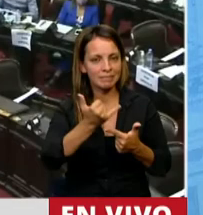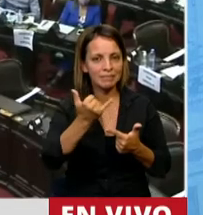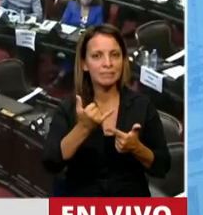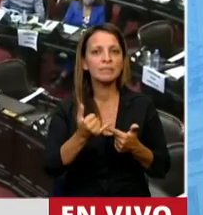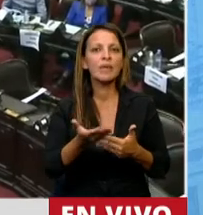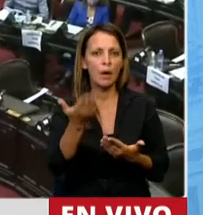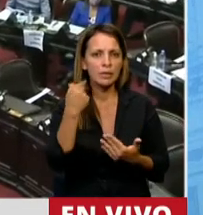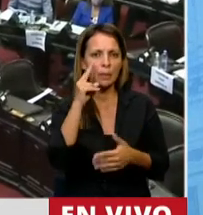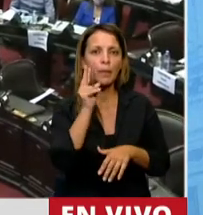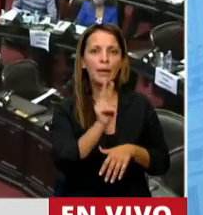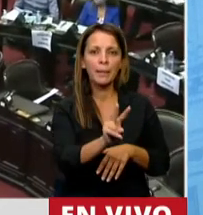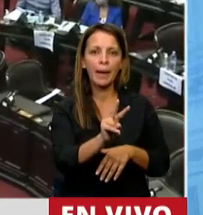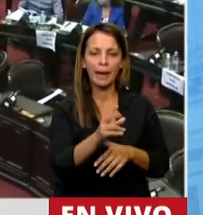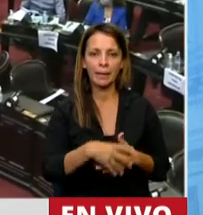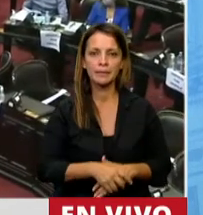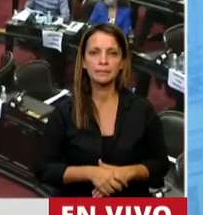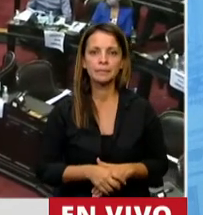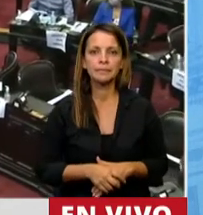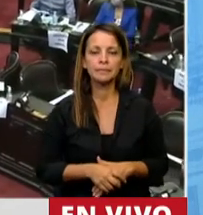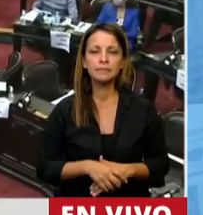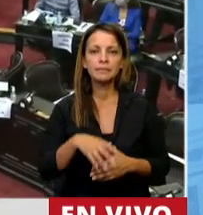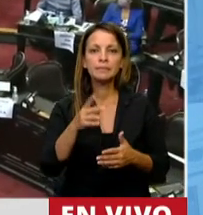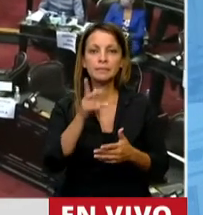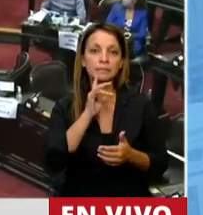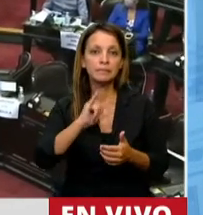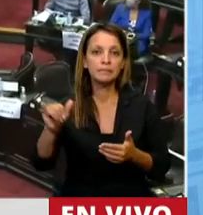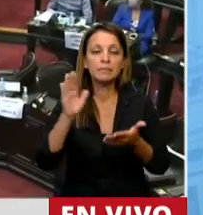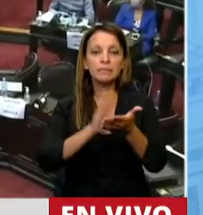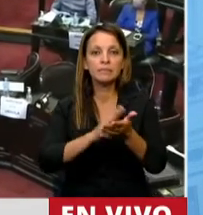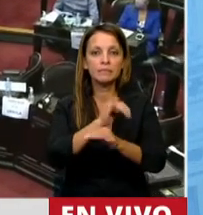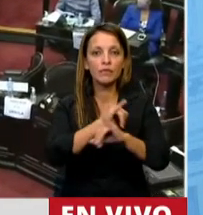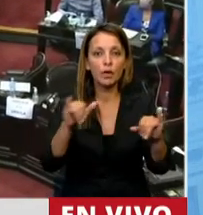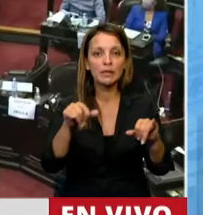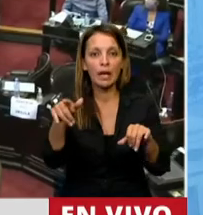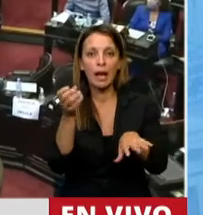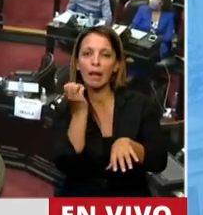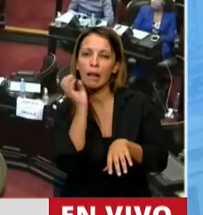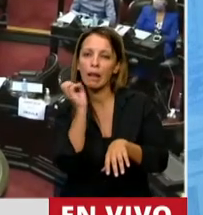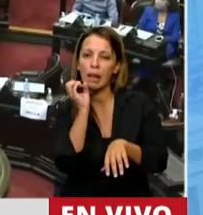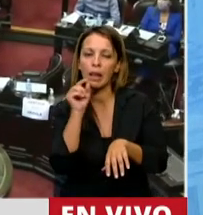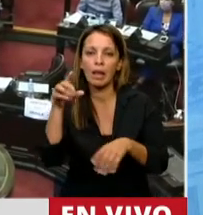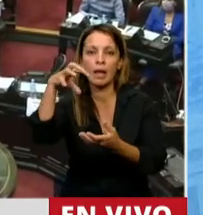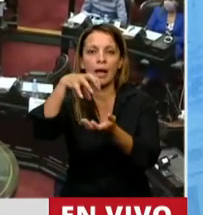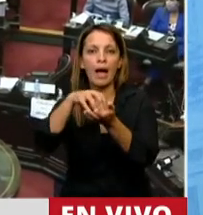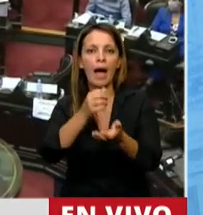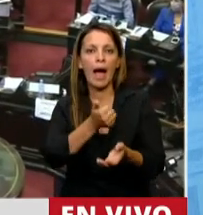comprobar la comisión sobre información que pasaba la AFIP como